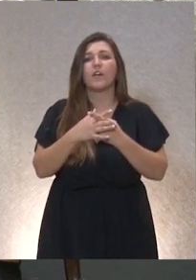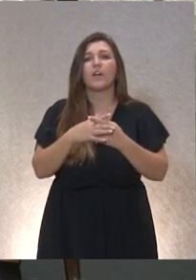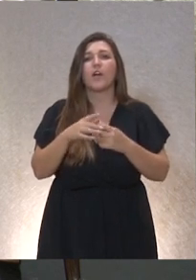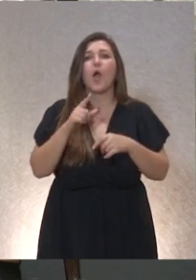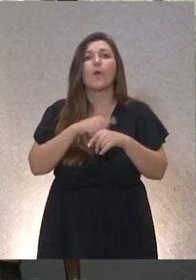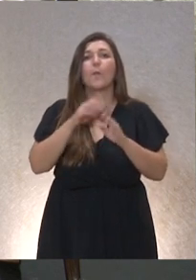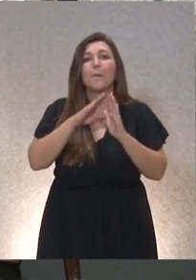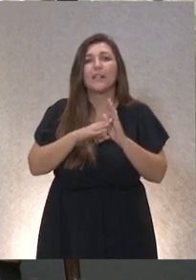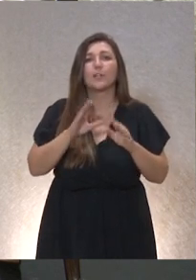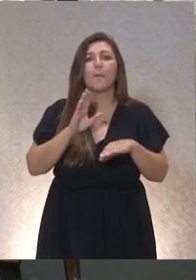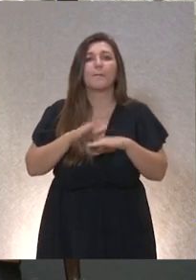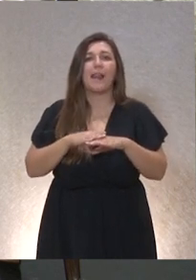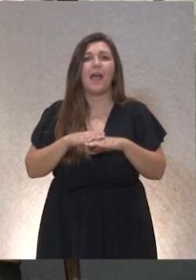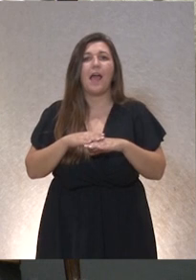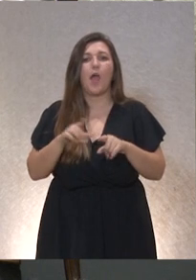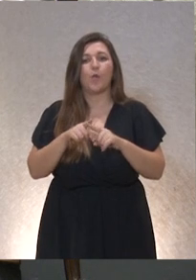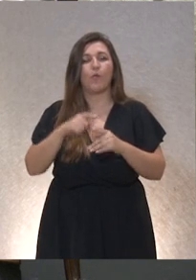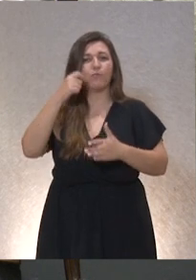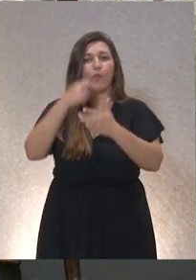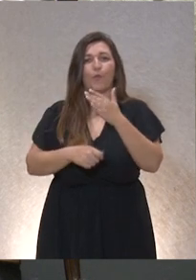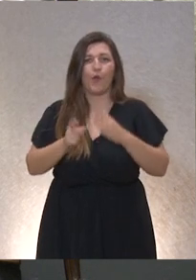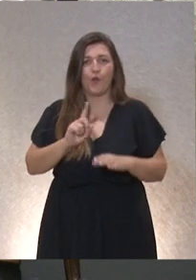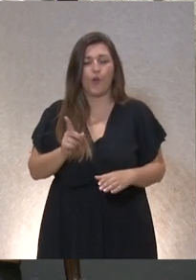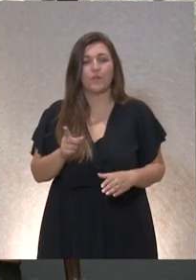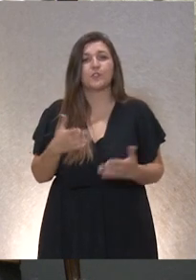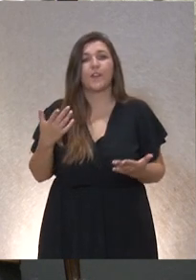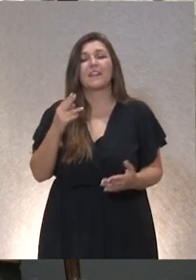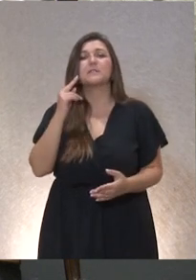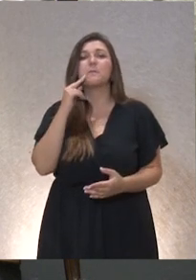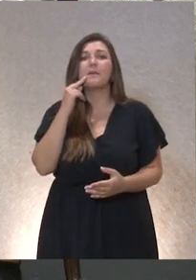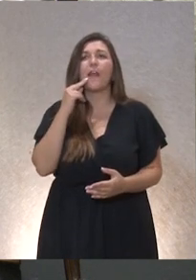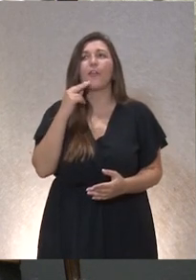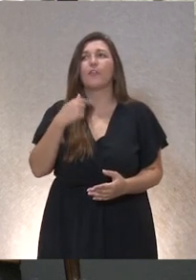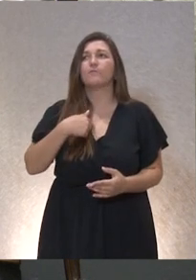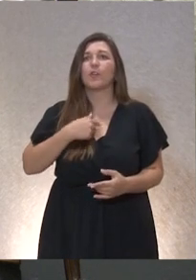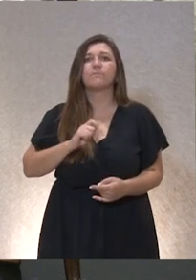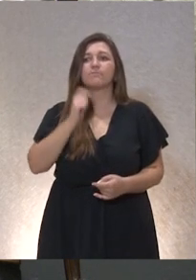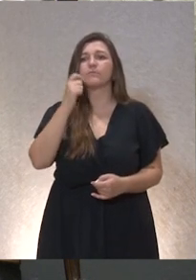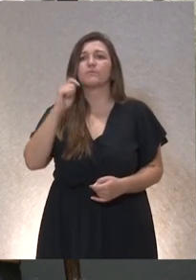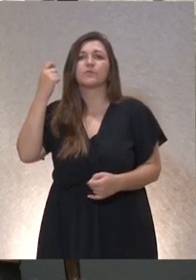ser laxos los miedos que tuve que superar fueron